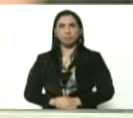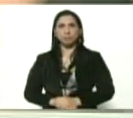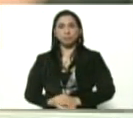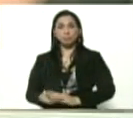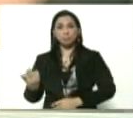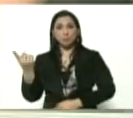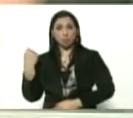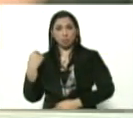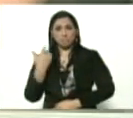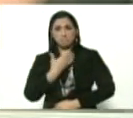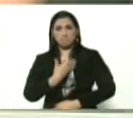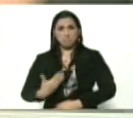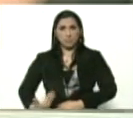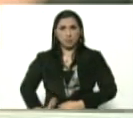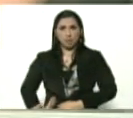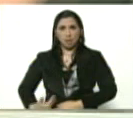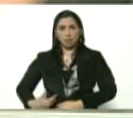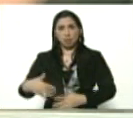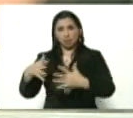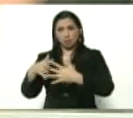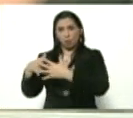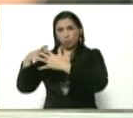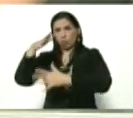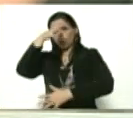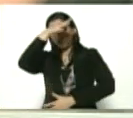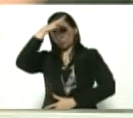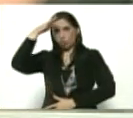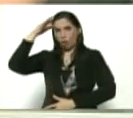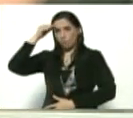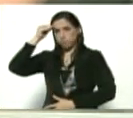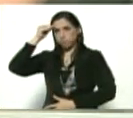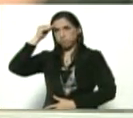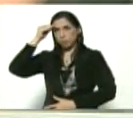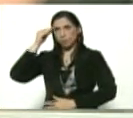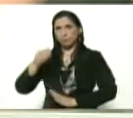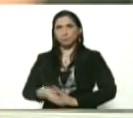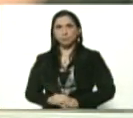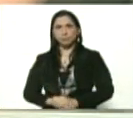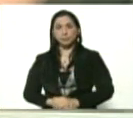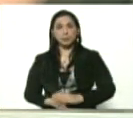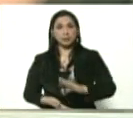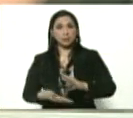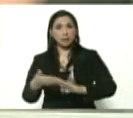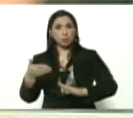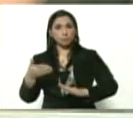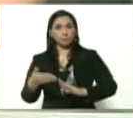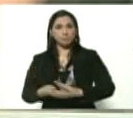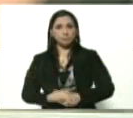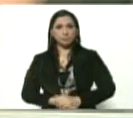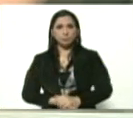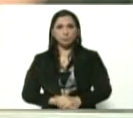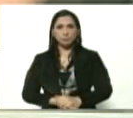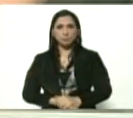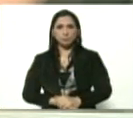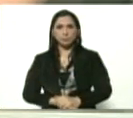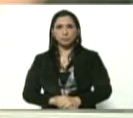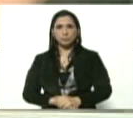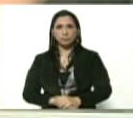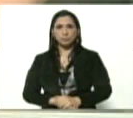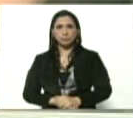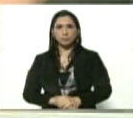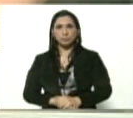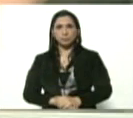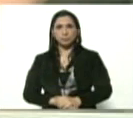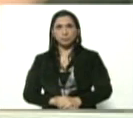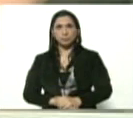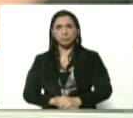Ayer el presidente de los Estados Unidos, Donald Trump, salió en una residencia